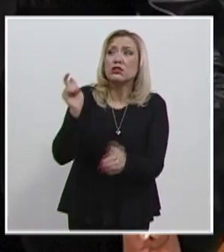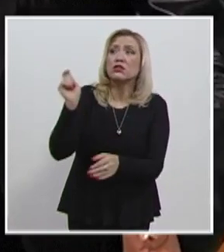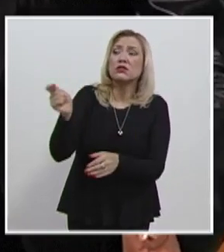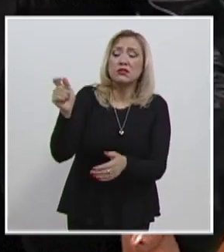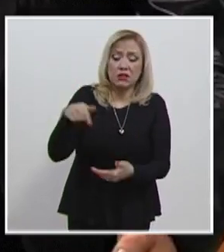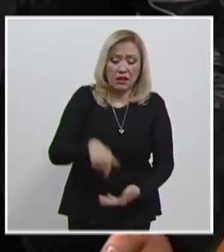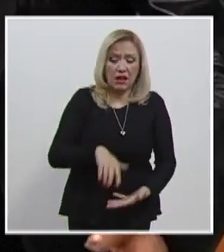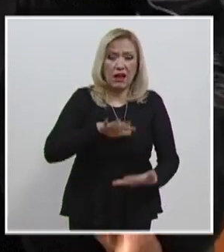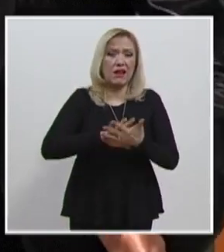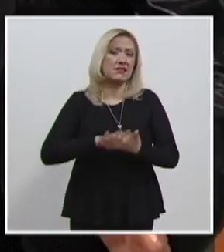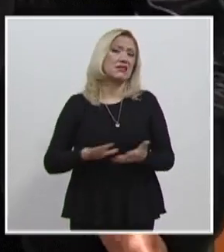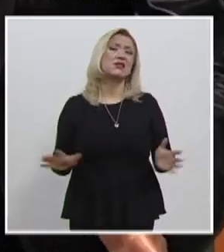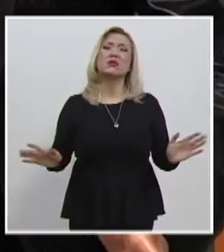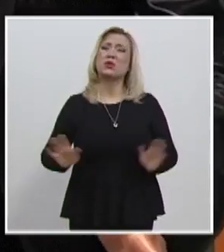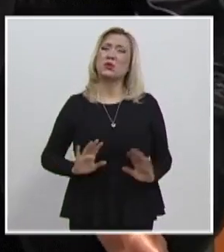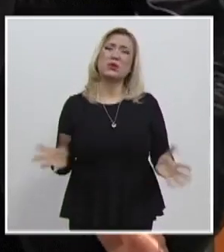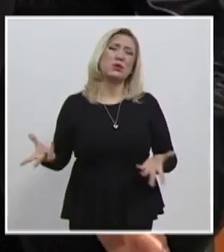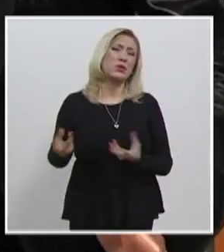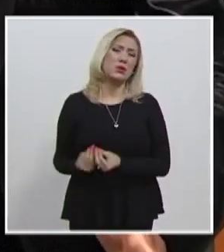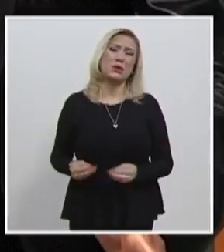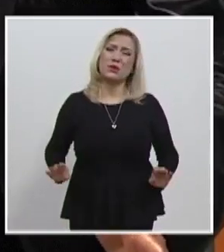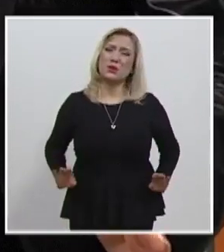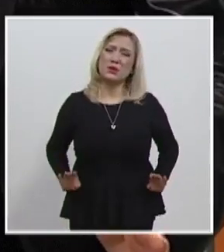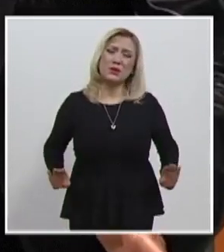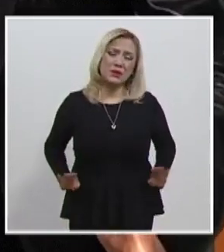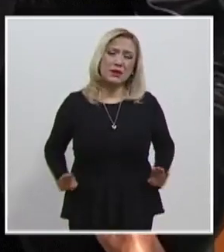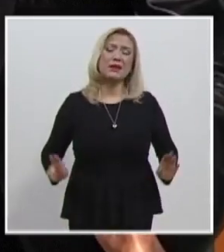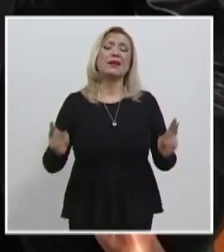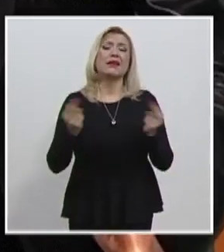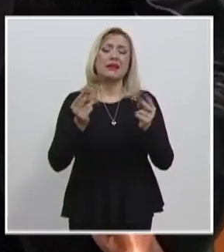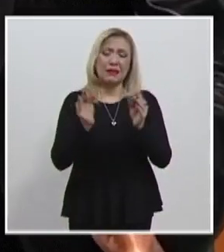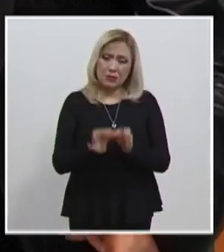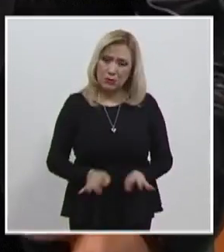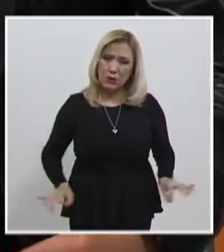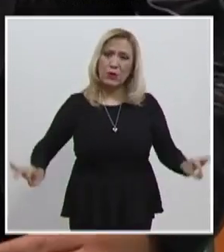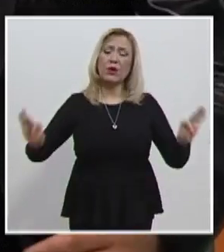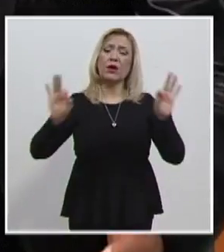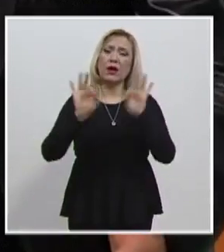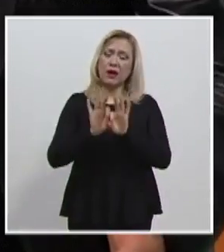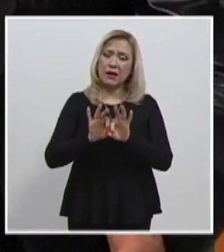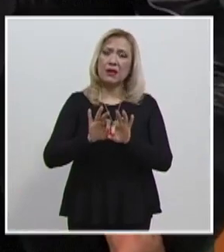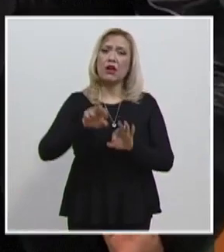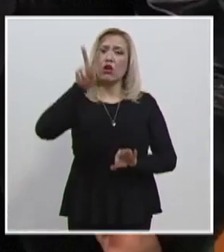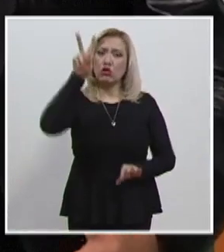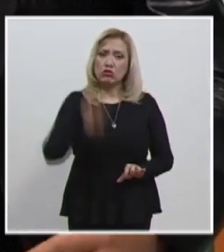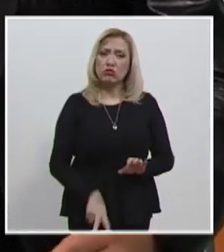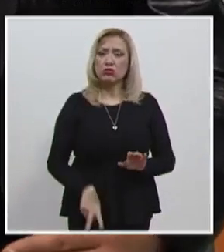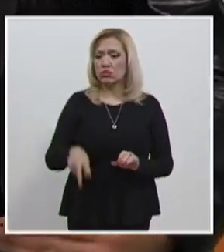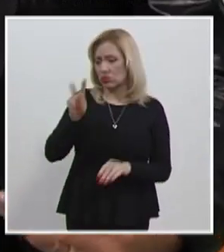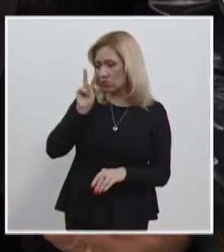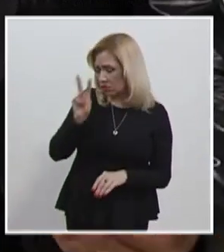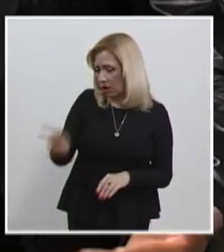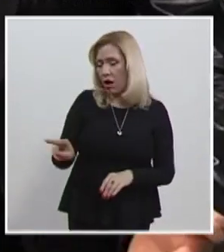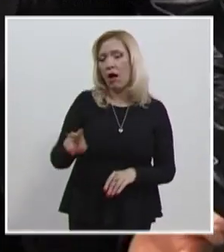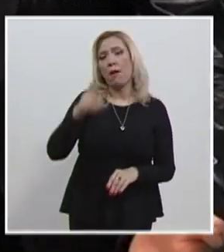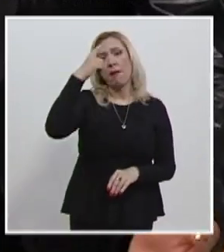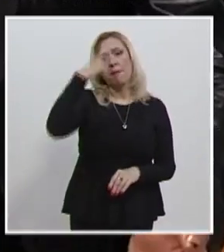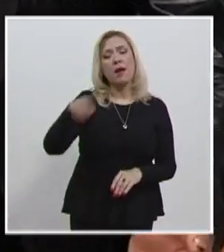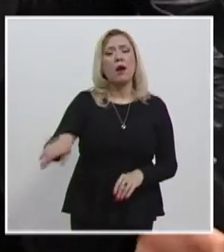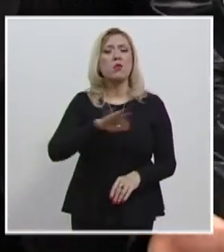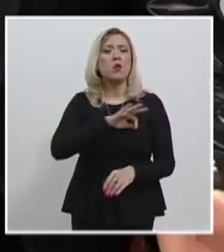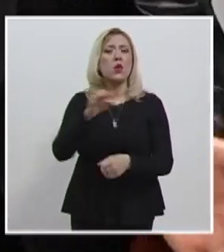reclusión entonces me parece que es importante para ellas que precisamente se pueda vislumbrar esta